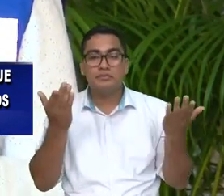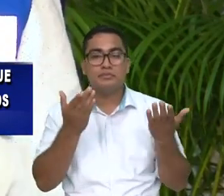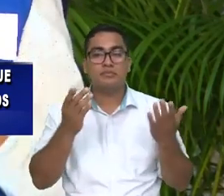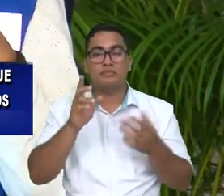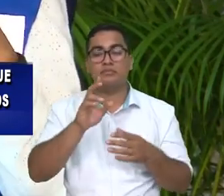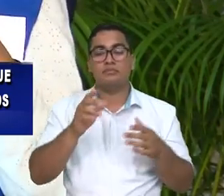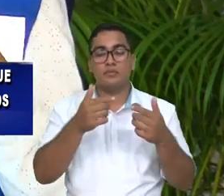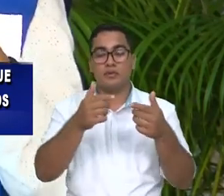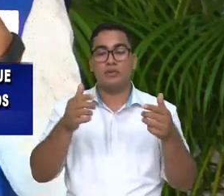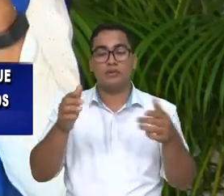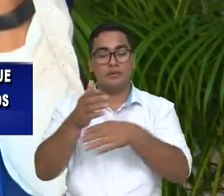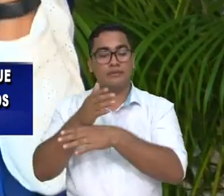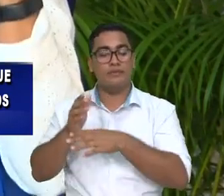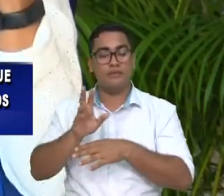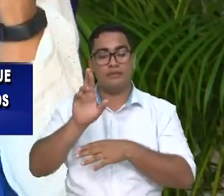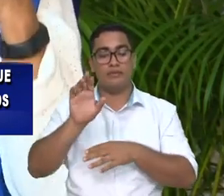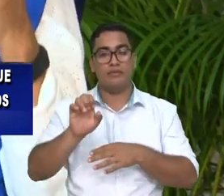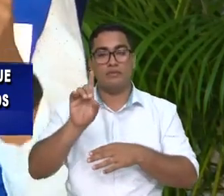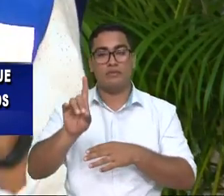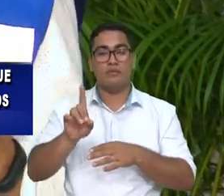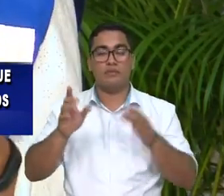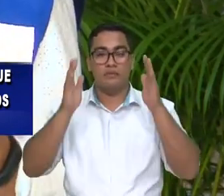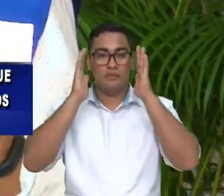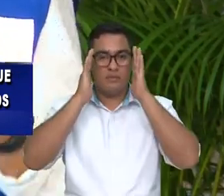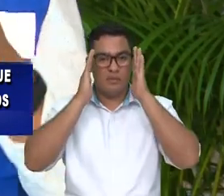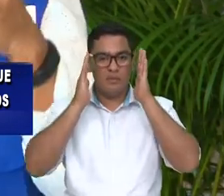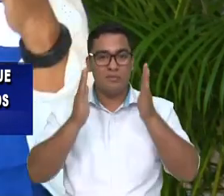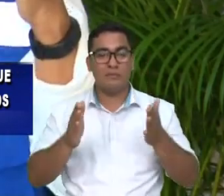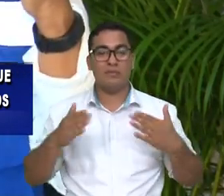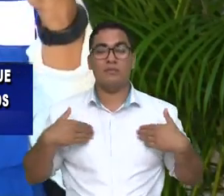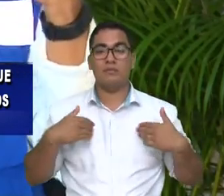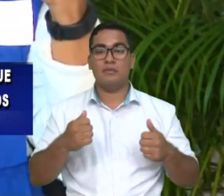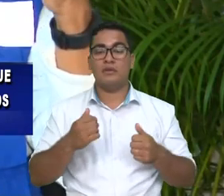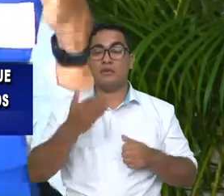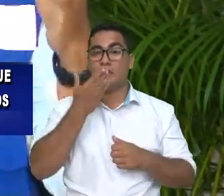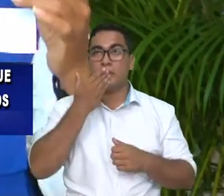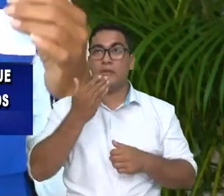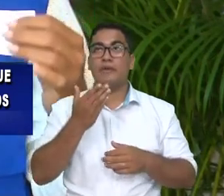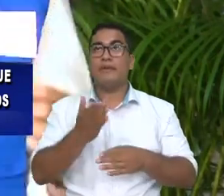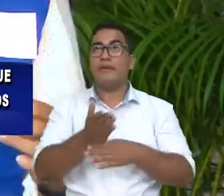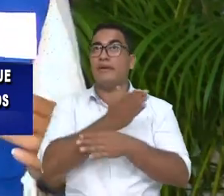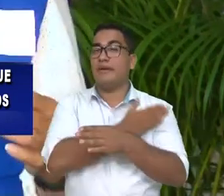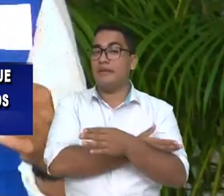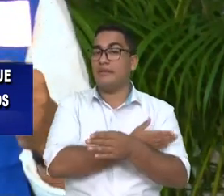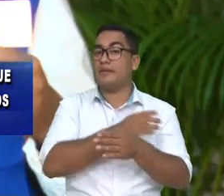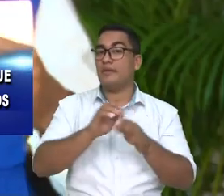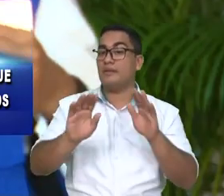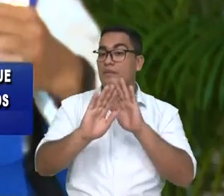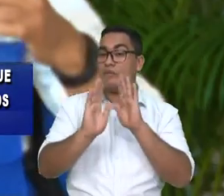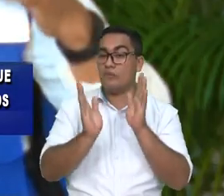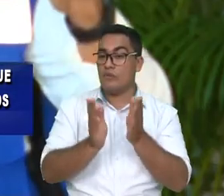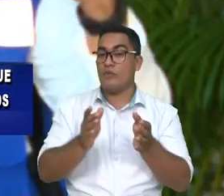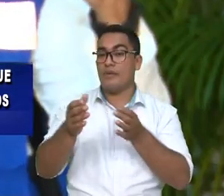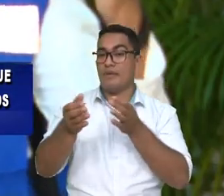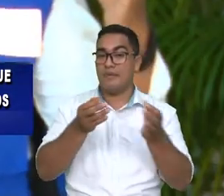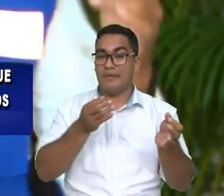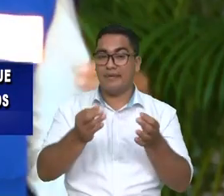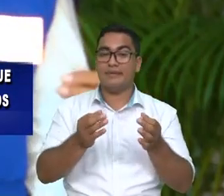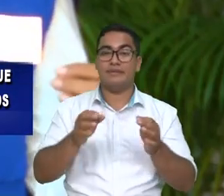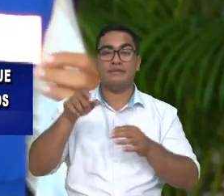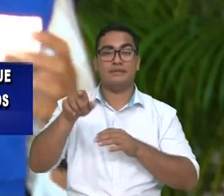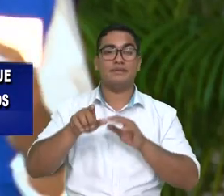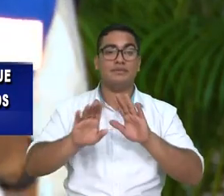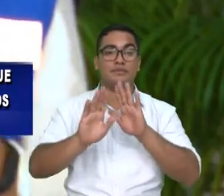de salud. Hemos ido a los hospitales. Era parte de lo que decía la representante de la